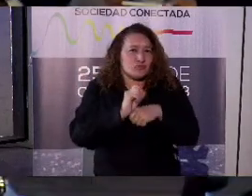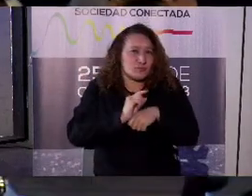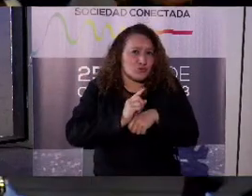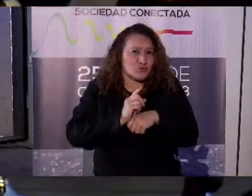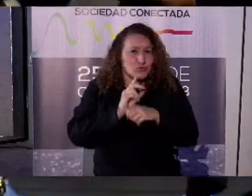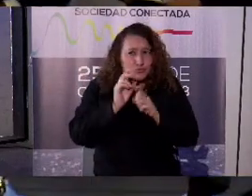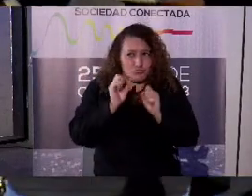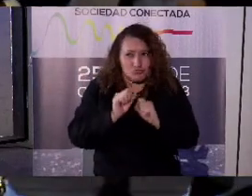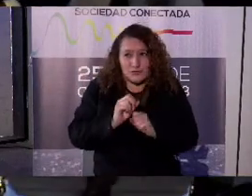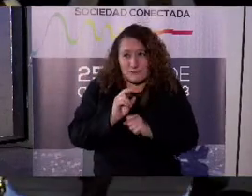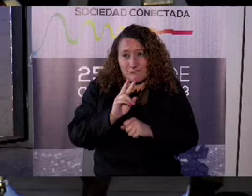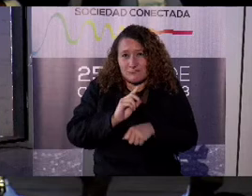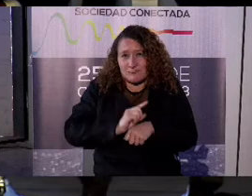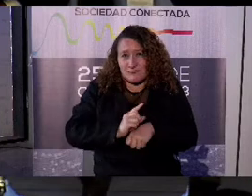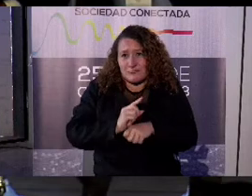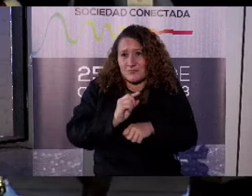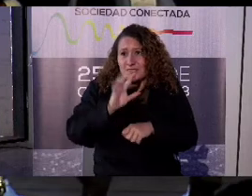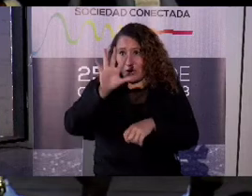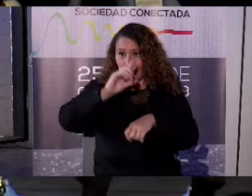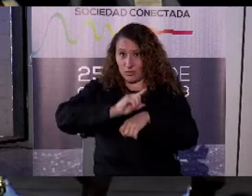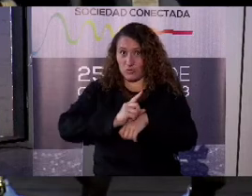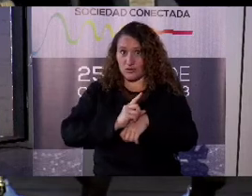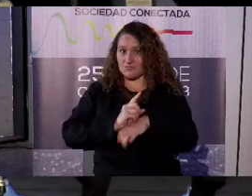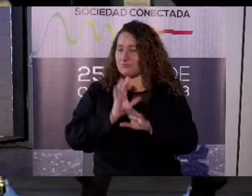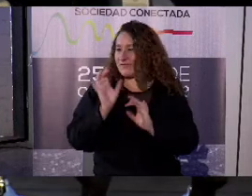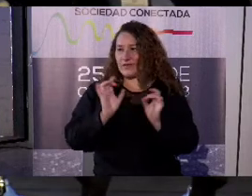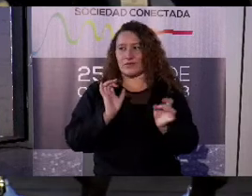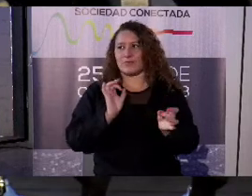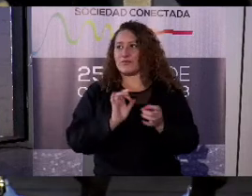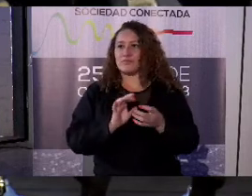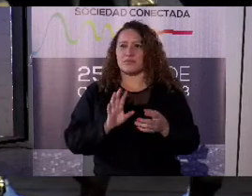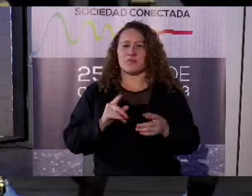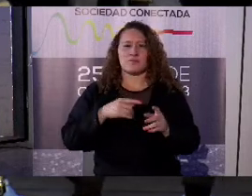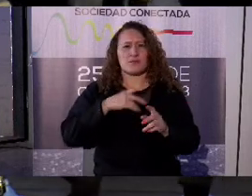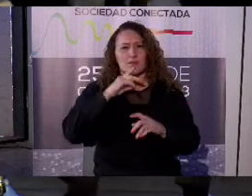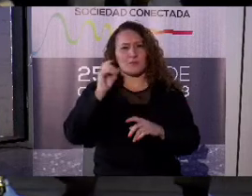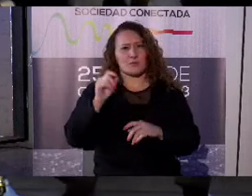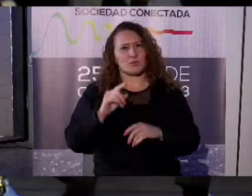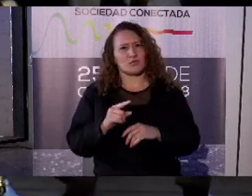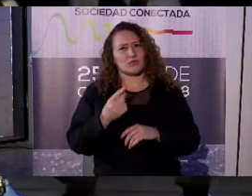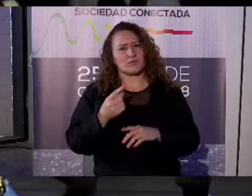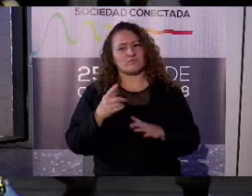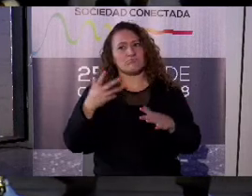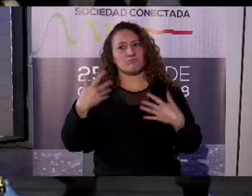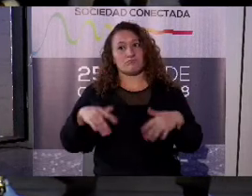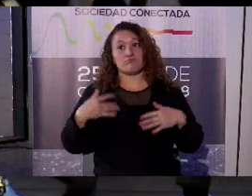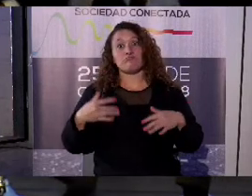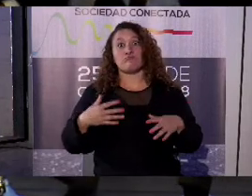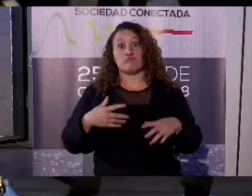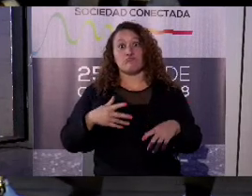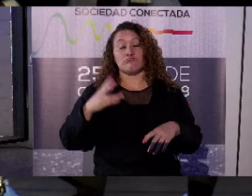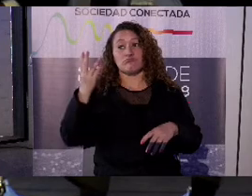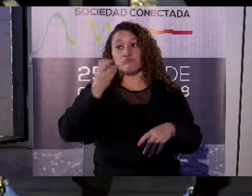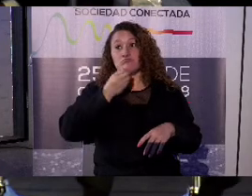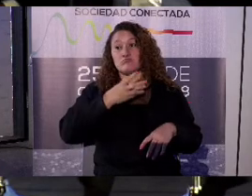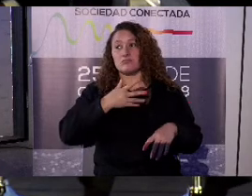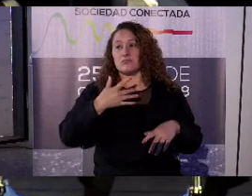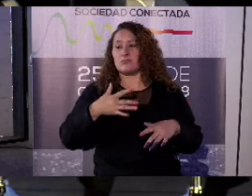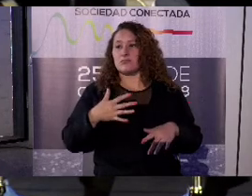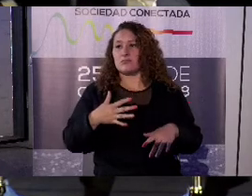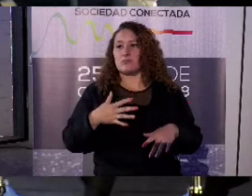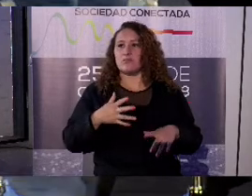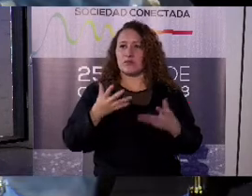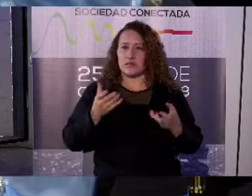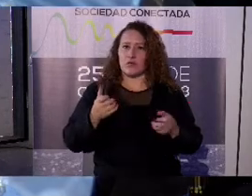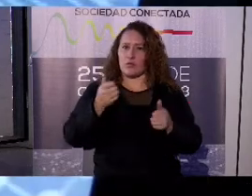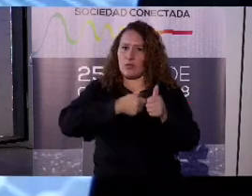robarnos un par 5 minutos perfecto hay una pregunta que me parece extraordinaria y es y quiero que cada uno tome